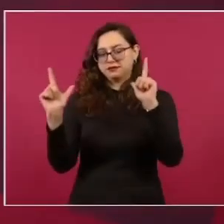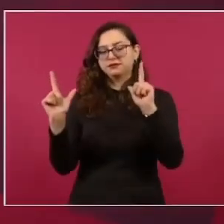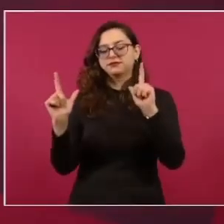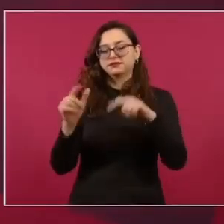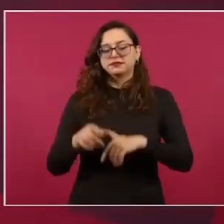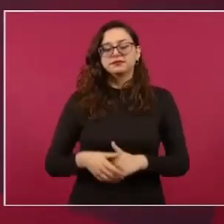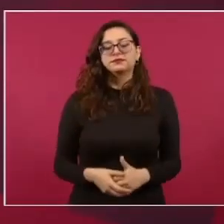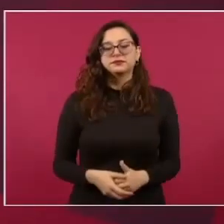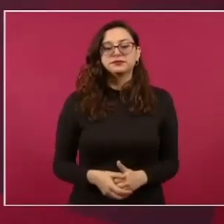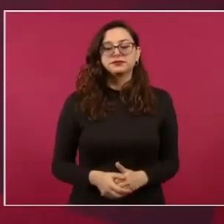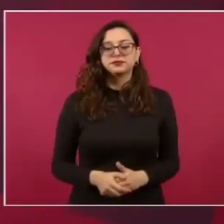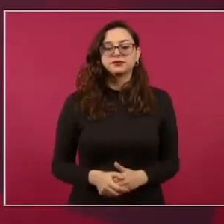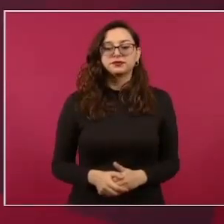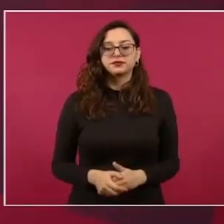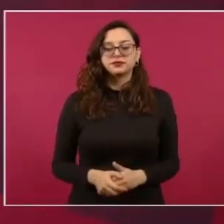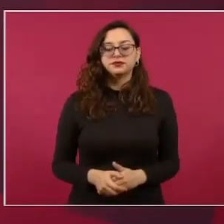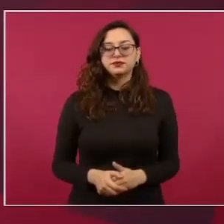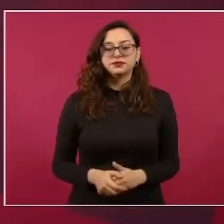vamos a